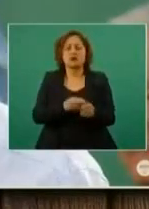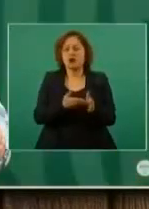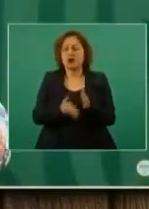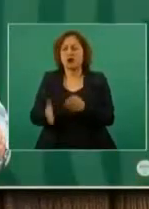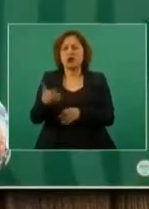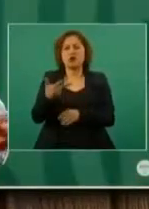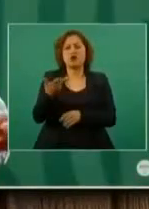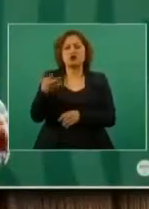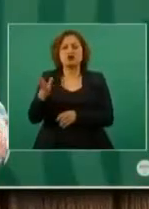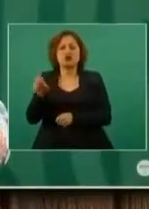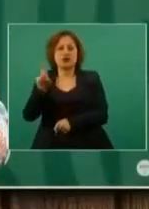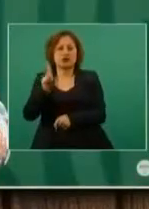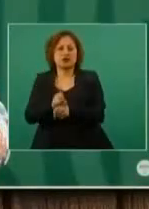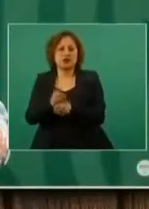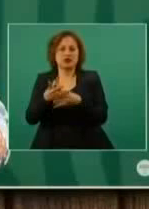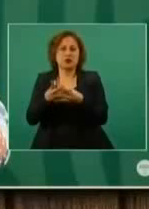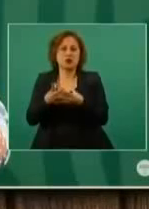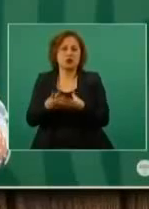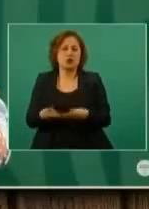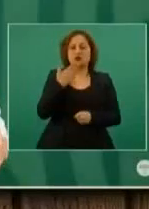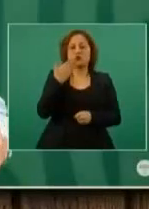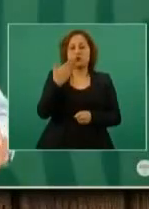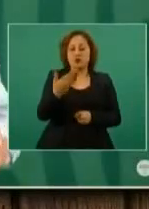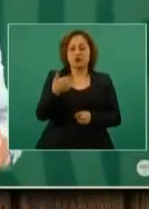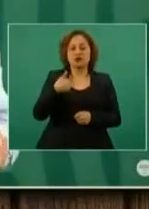las enfermedades mentales, pero este señor ya es el